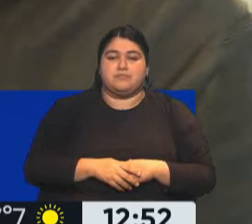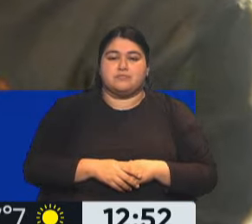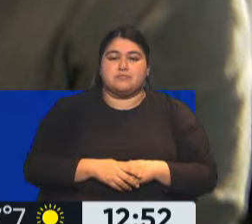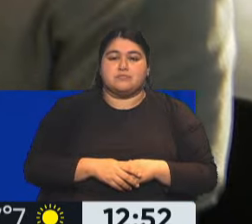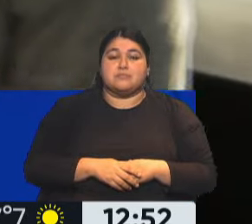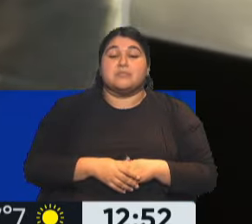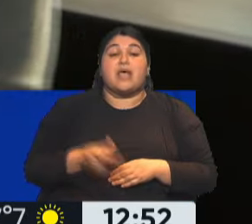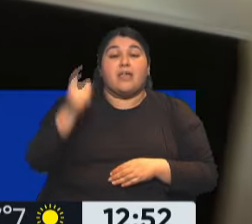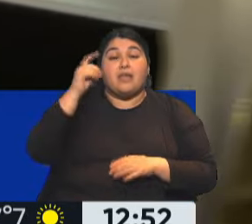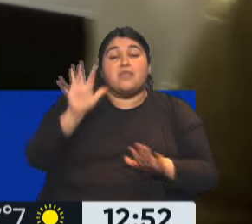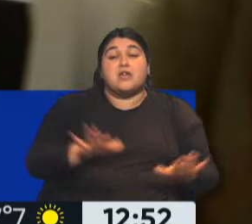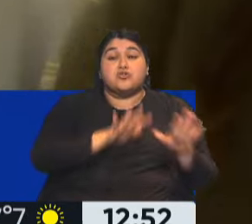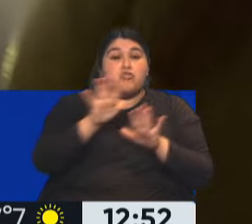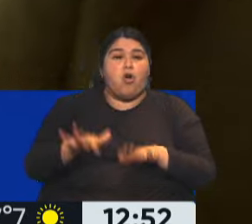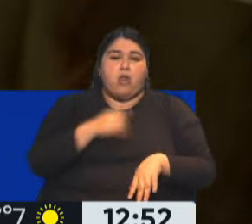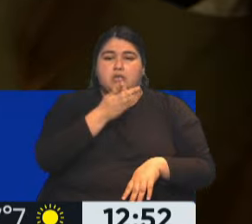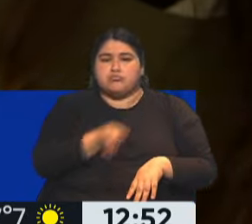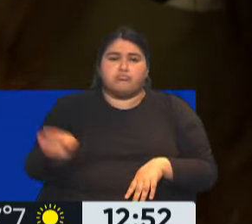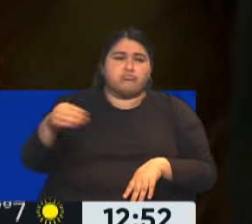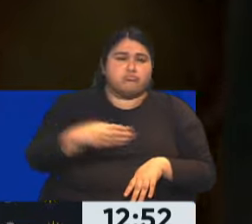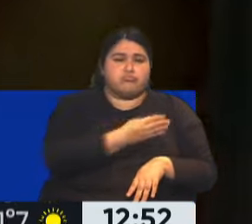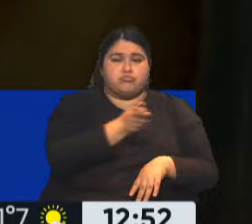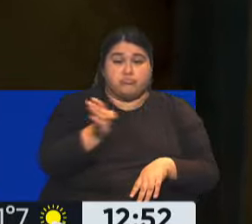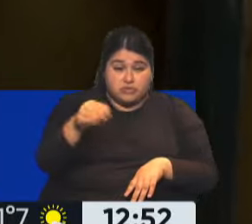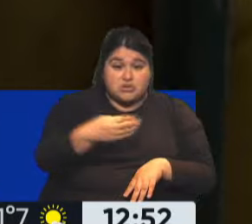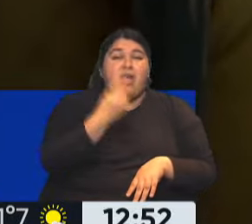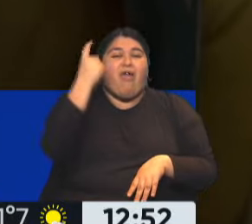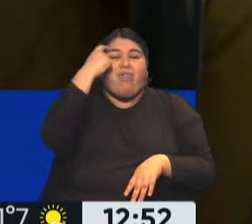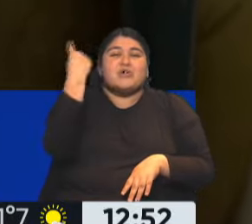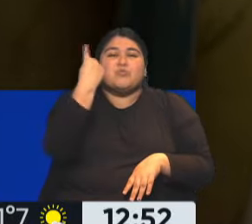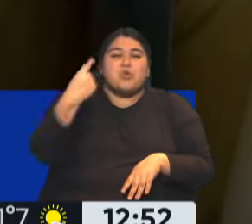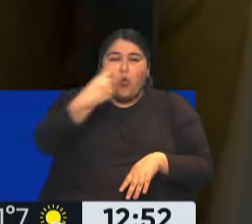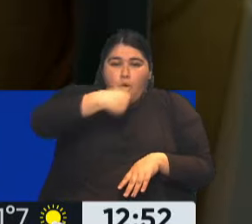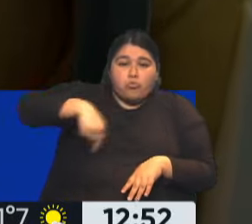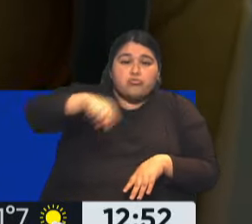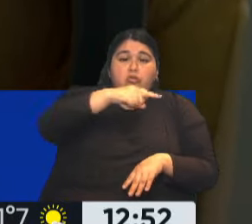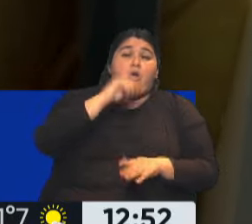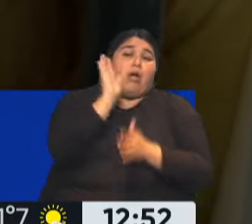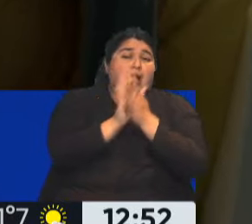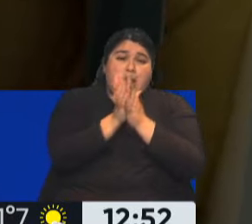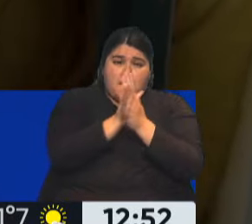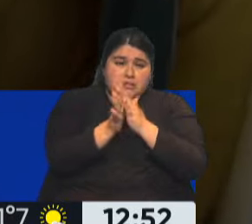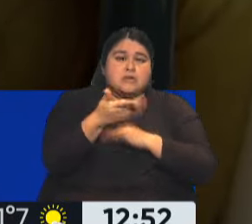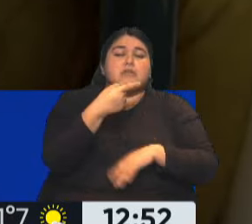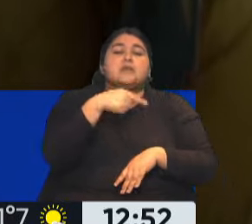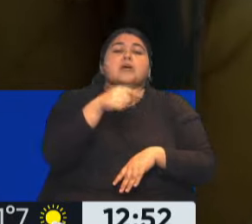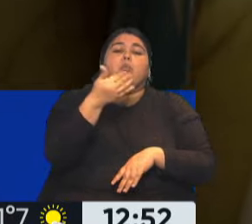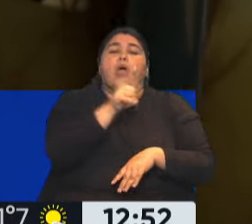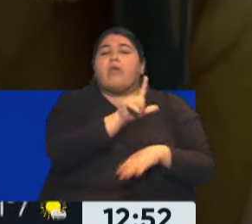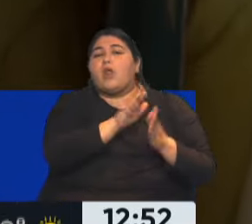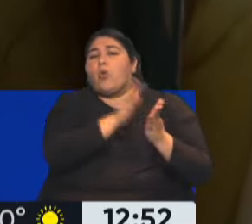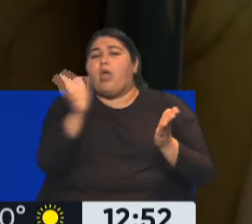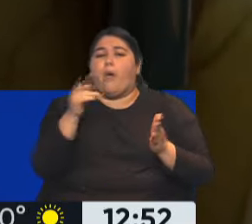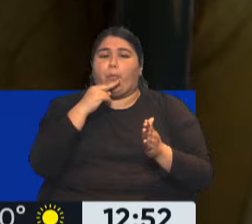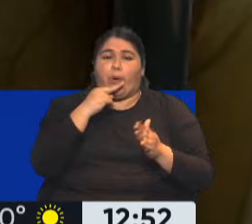Con 10 horas de autonomía, el recorrido dura unos 10 minutos, es gratuito y puede realizarse de lunes a viernes